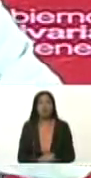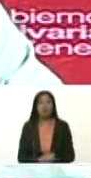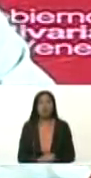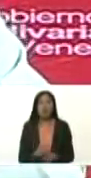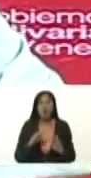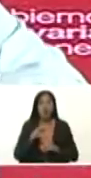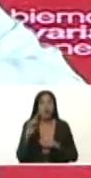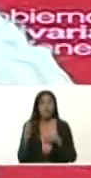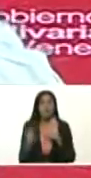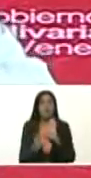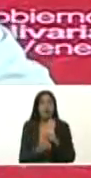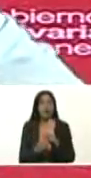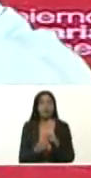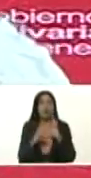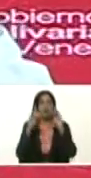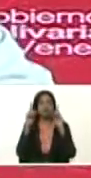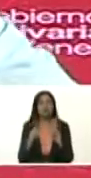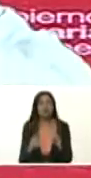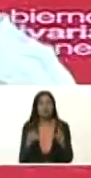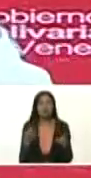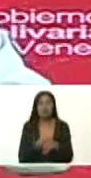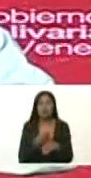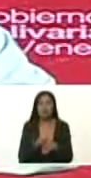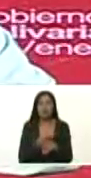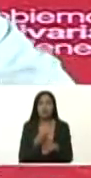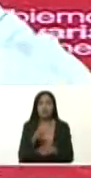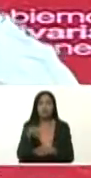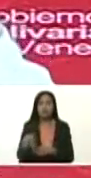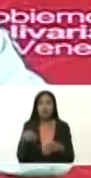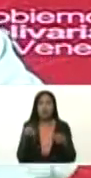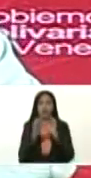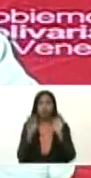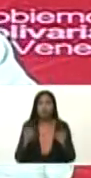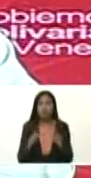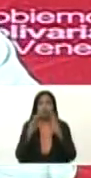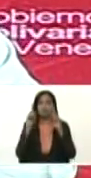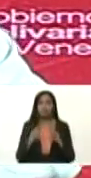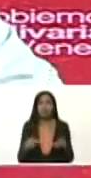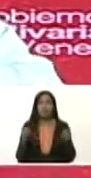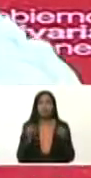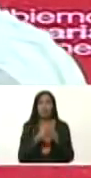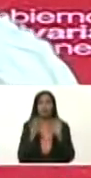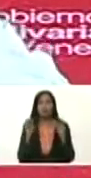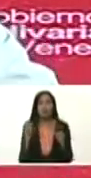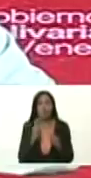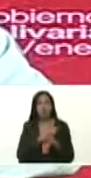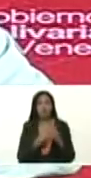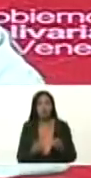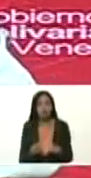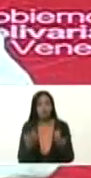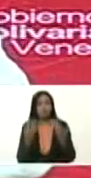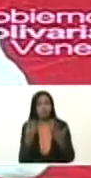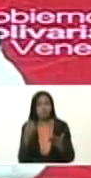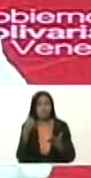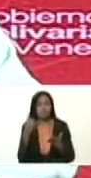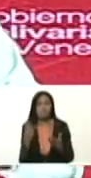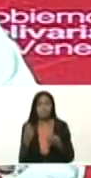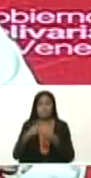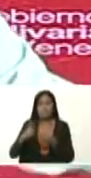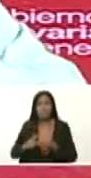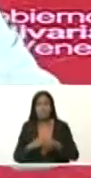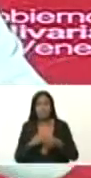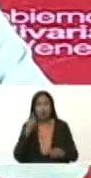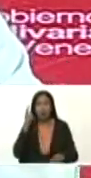concretas y decisiones de gobierno, de Estado y de poder para ser implementados de manera